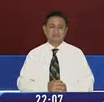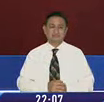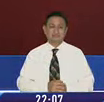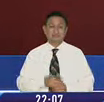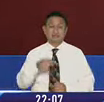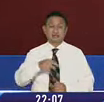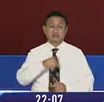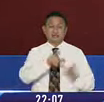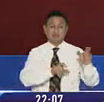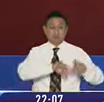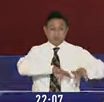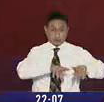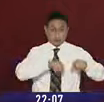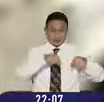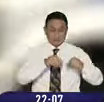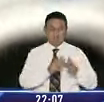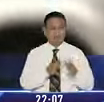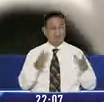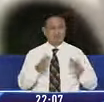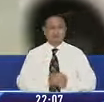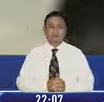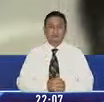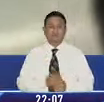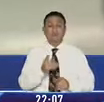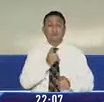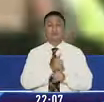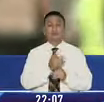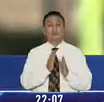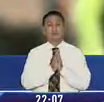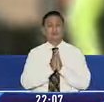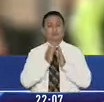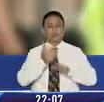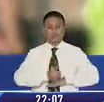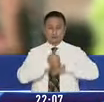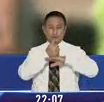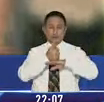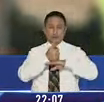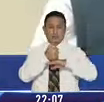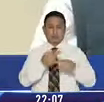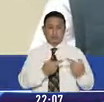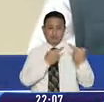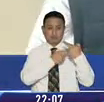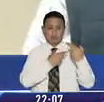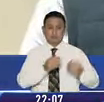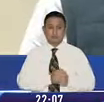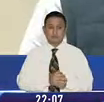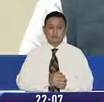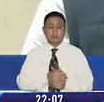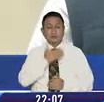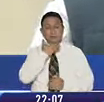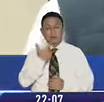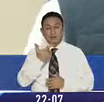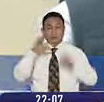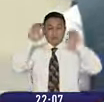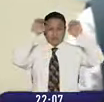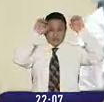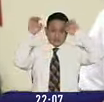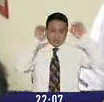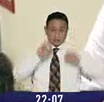bastante los robos que están habiendo. Por ello hacen un llamado a las autoridades competentes. Analizar de mejor manera en